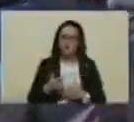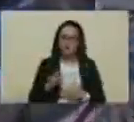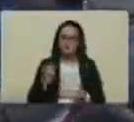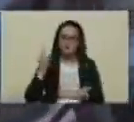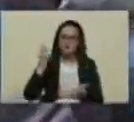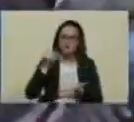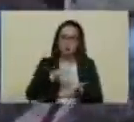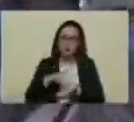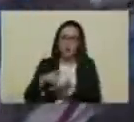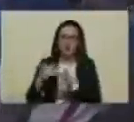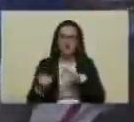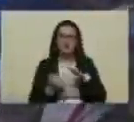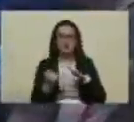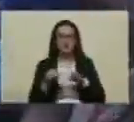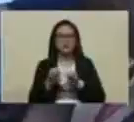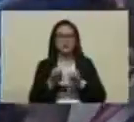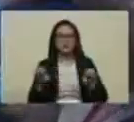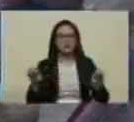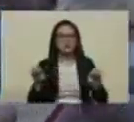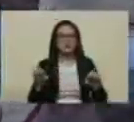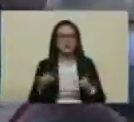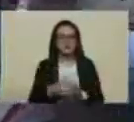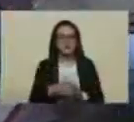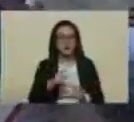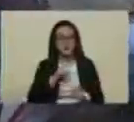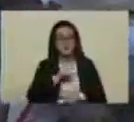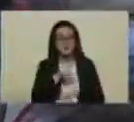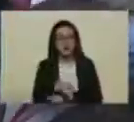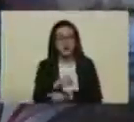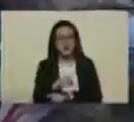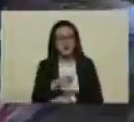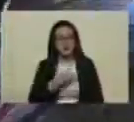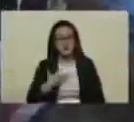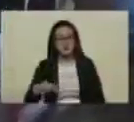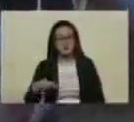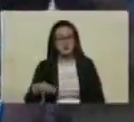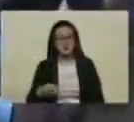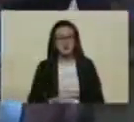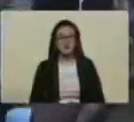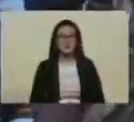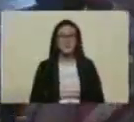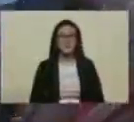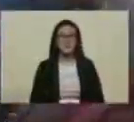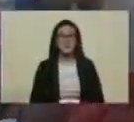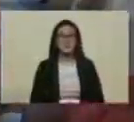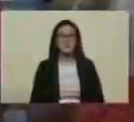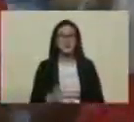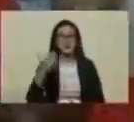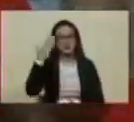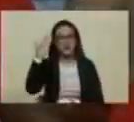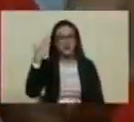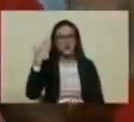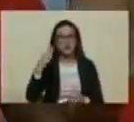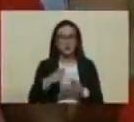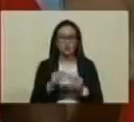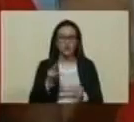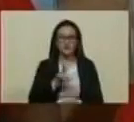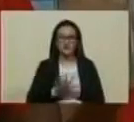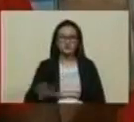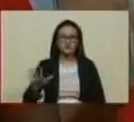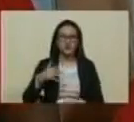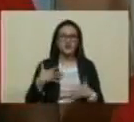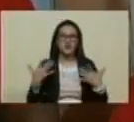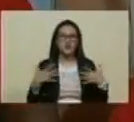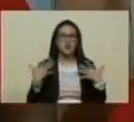entrar a las instituciones educativas según la instrucción presidencial. Bueno, un saludo a toda Venezuela. Bueno, muy contento de